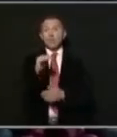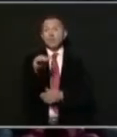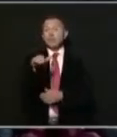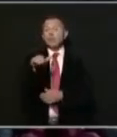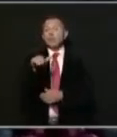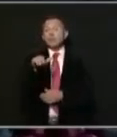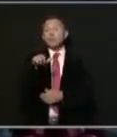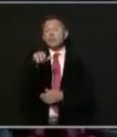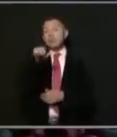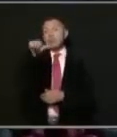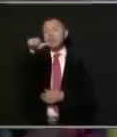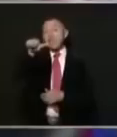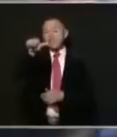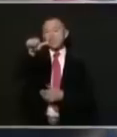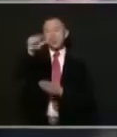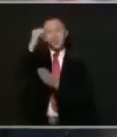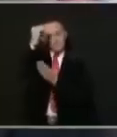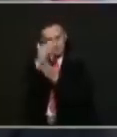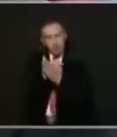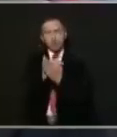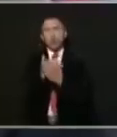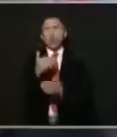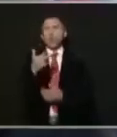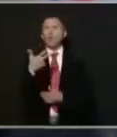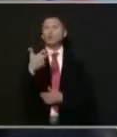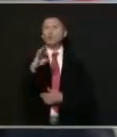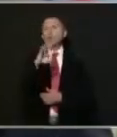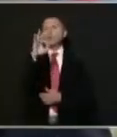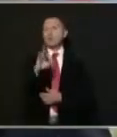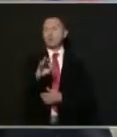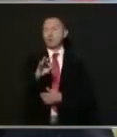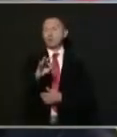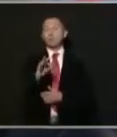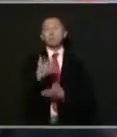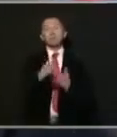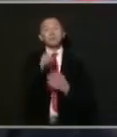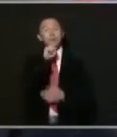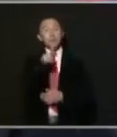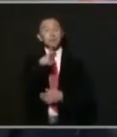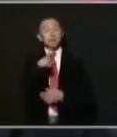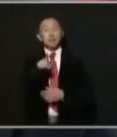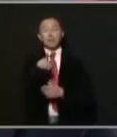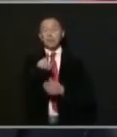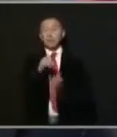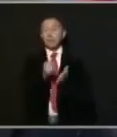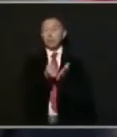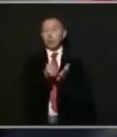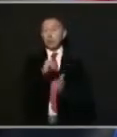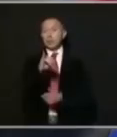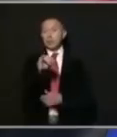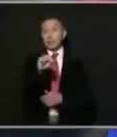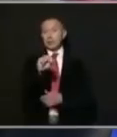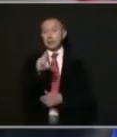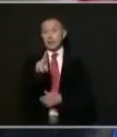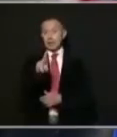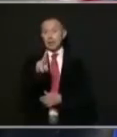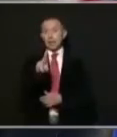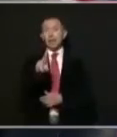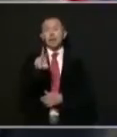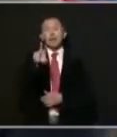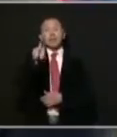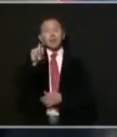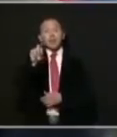8%. Y va a bajar el impuesto sobre la renta del 16. Del 38